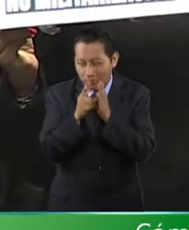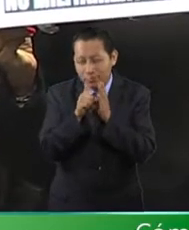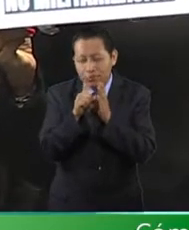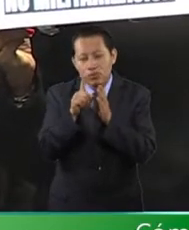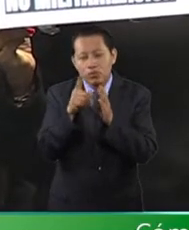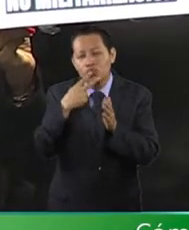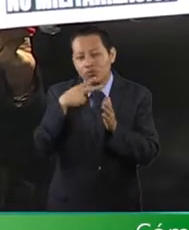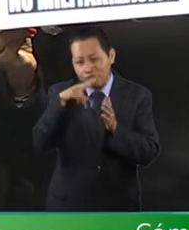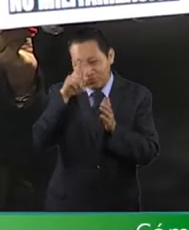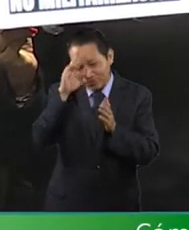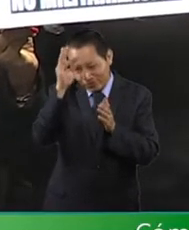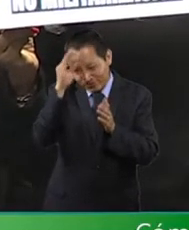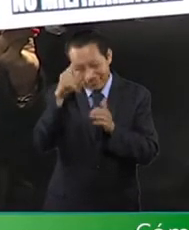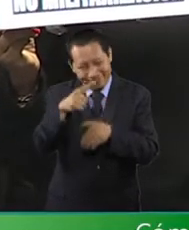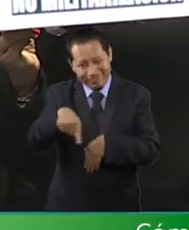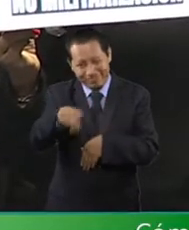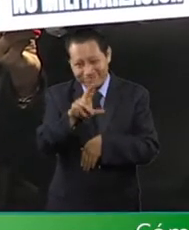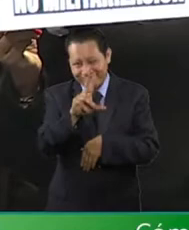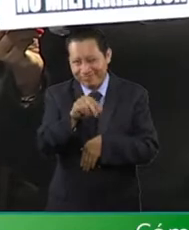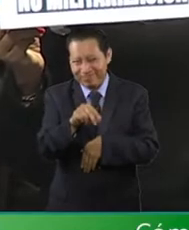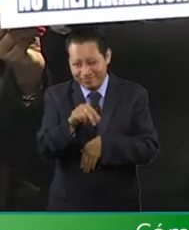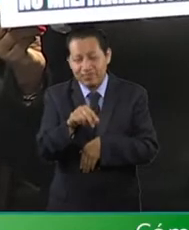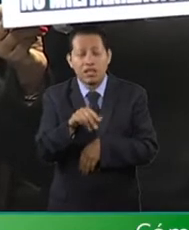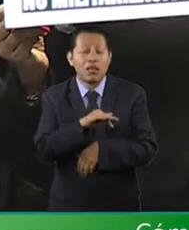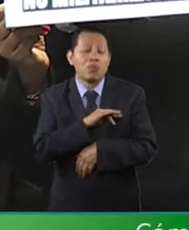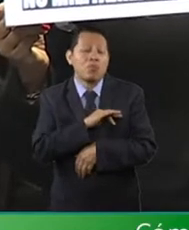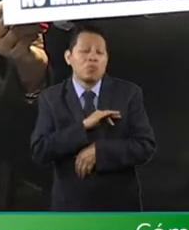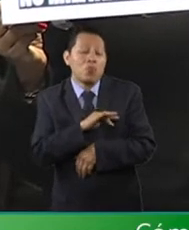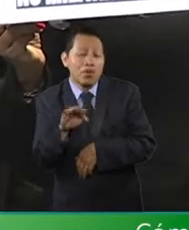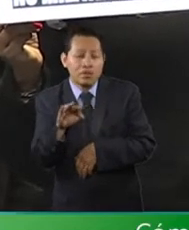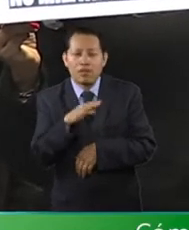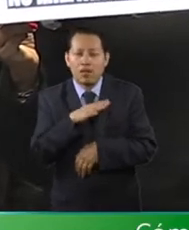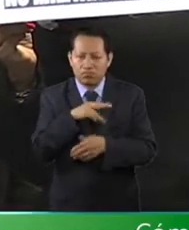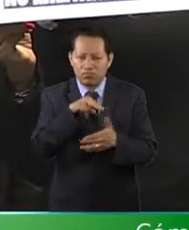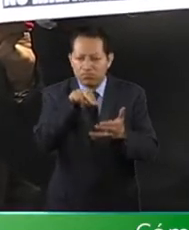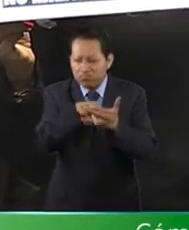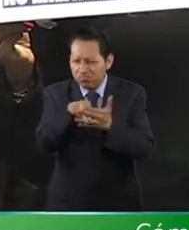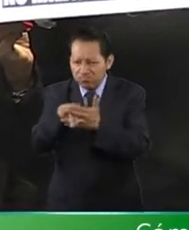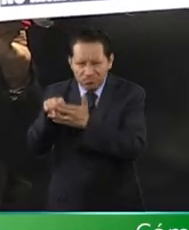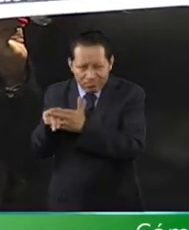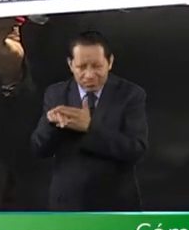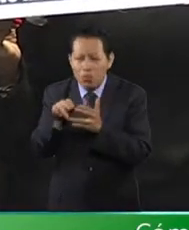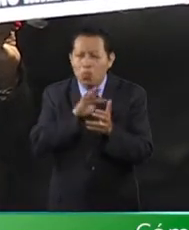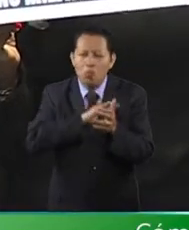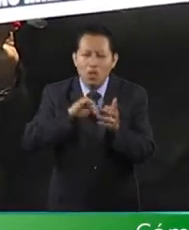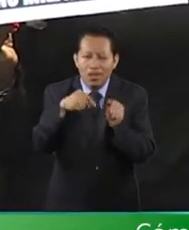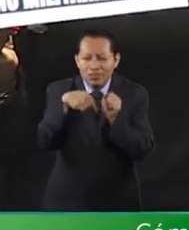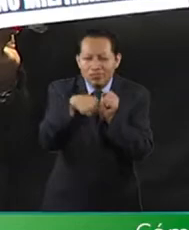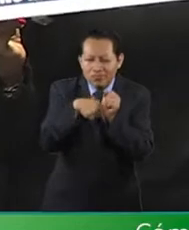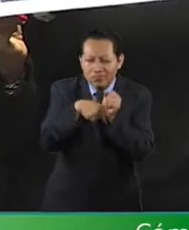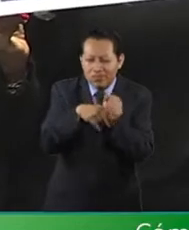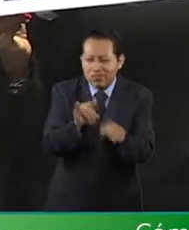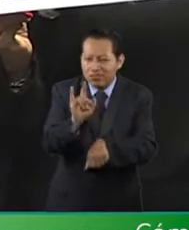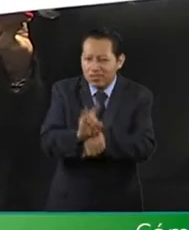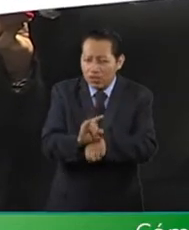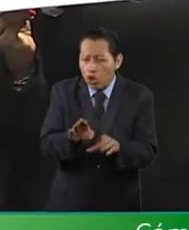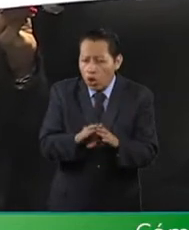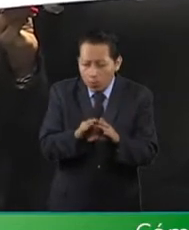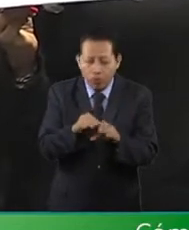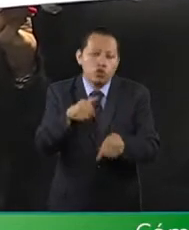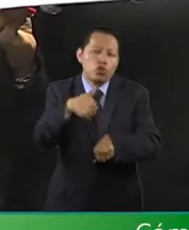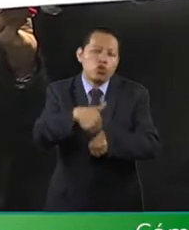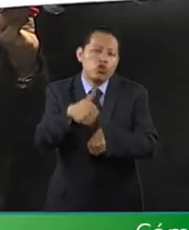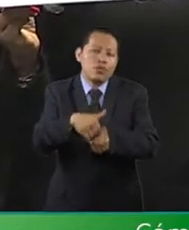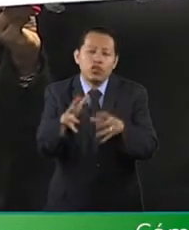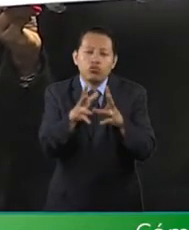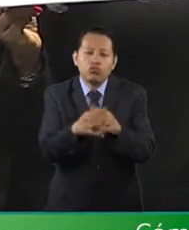y no son tontos pueden esconder homicidios dolosos en la enorme cifra de desapariciones en los